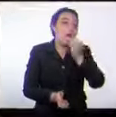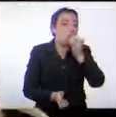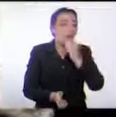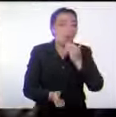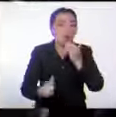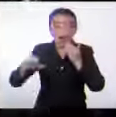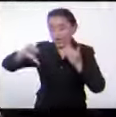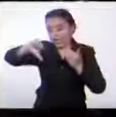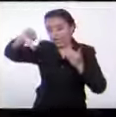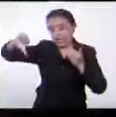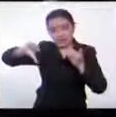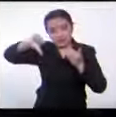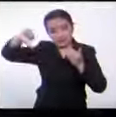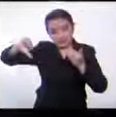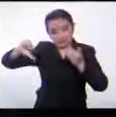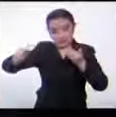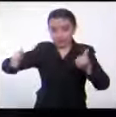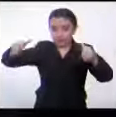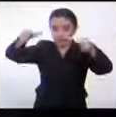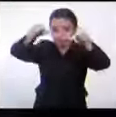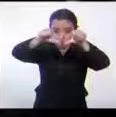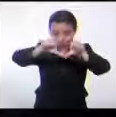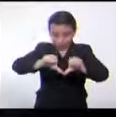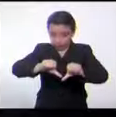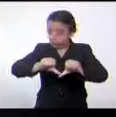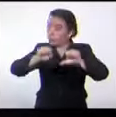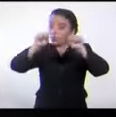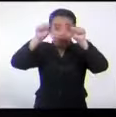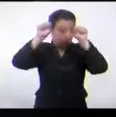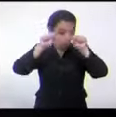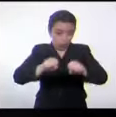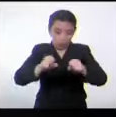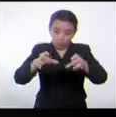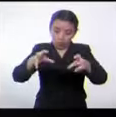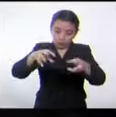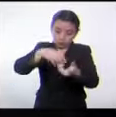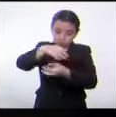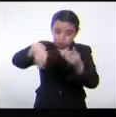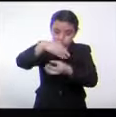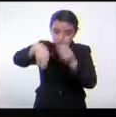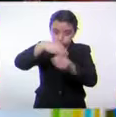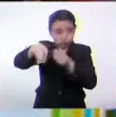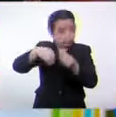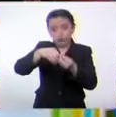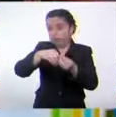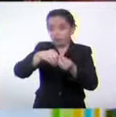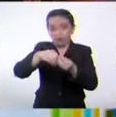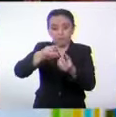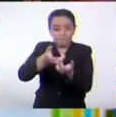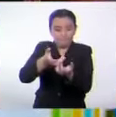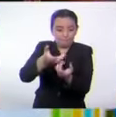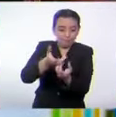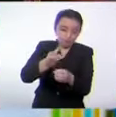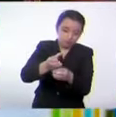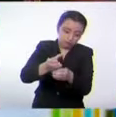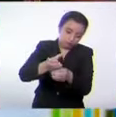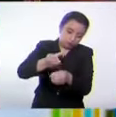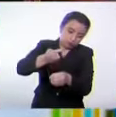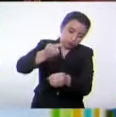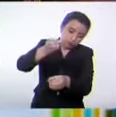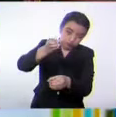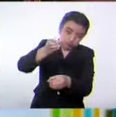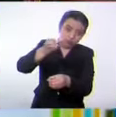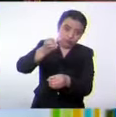disolverán entre ellos, debido a que son sustancias de diferente naturaleza. En este punto podemos